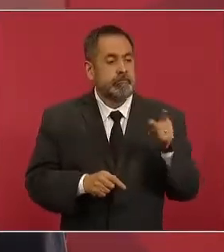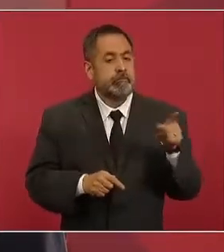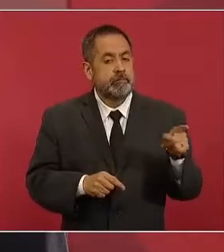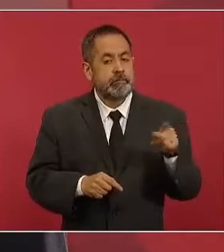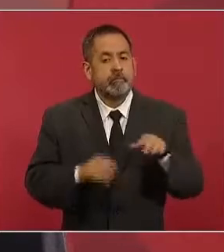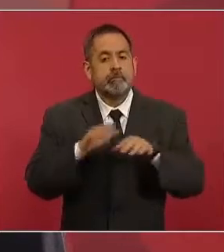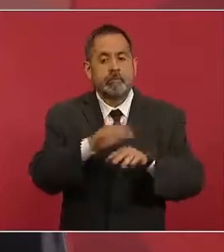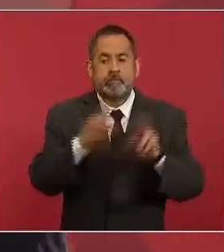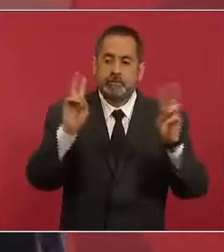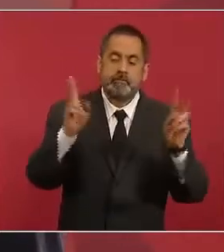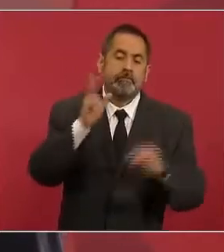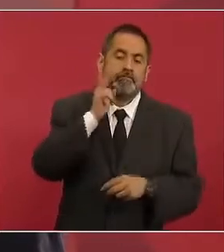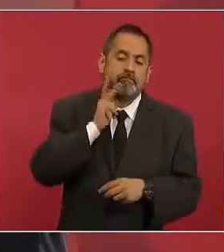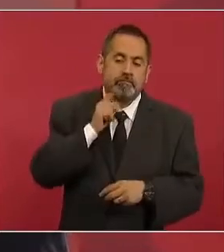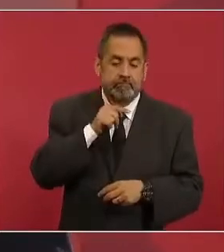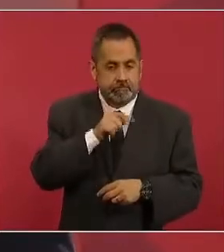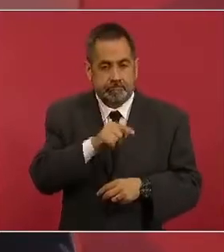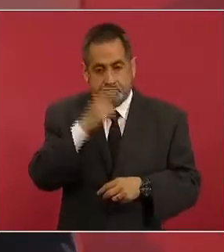sobre petróleo